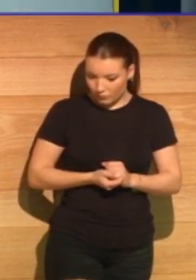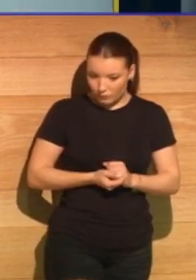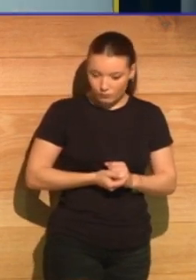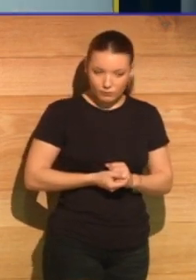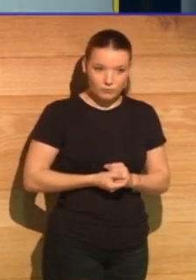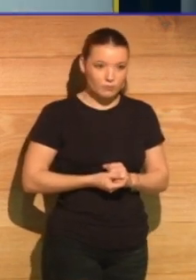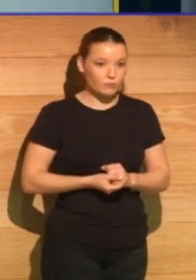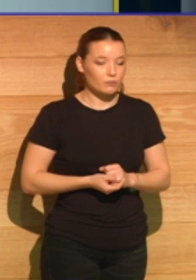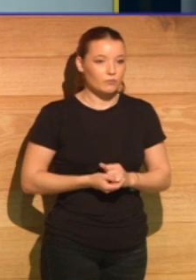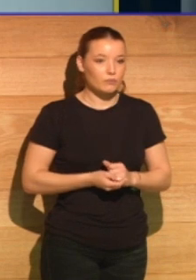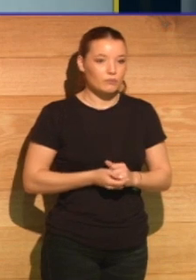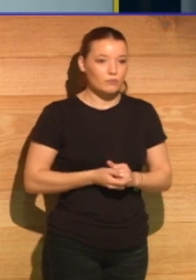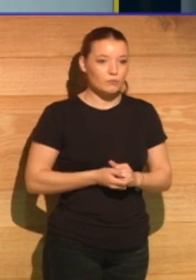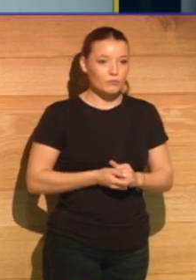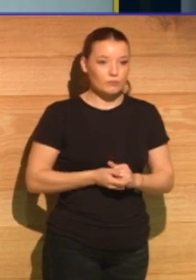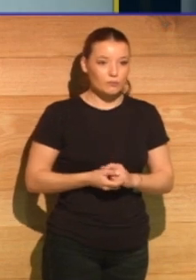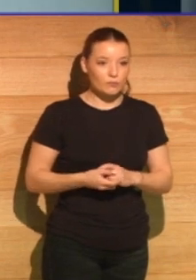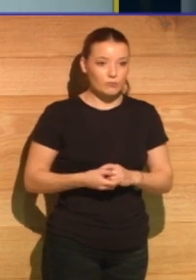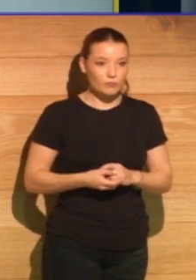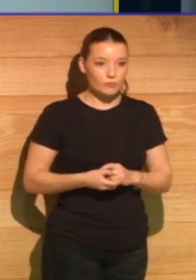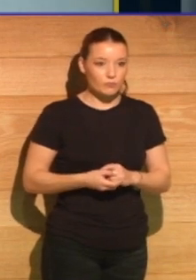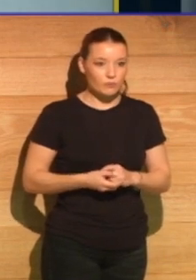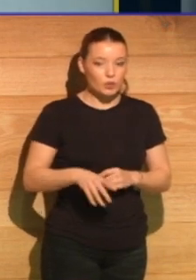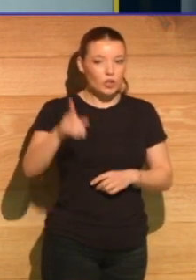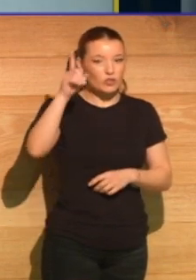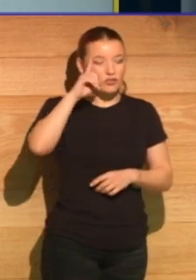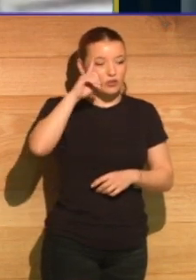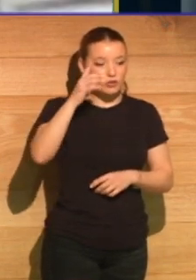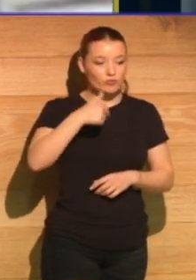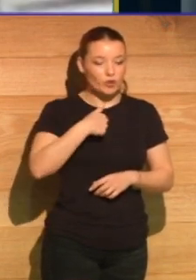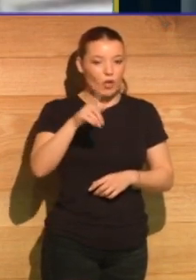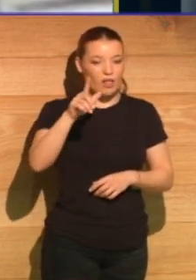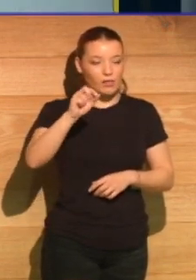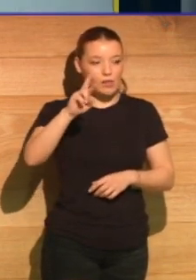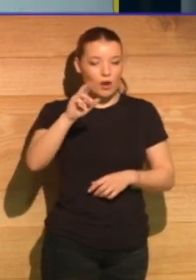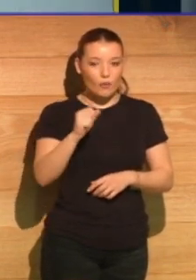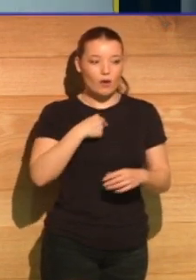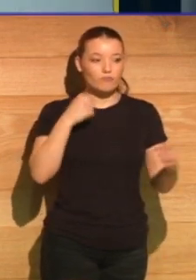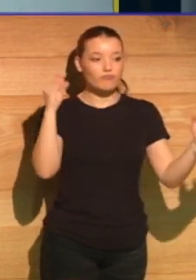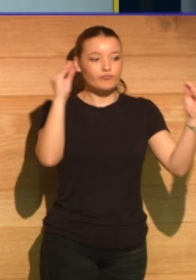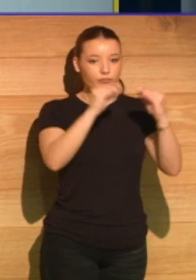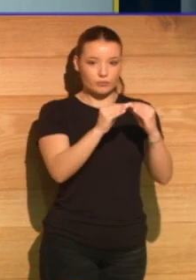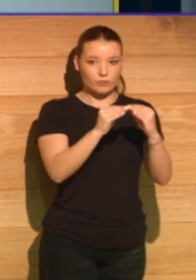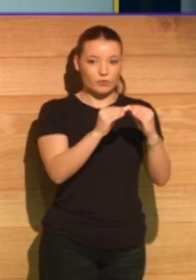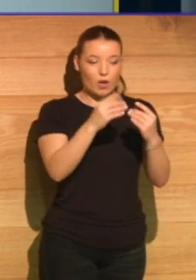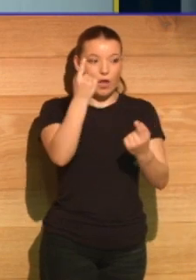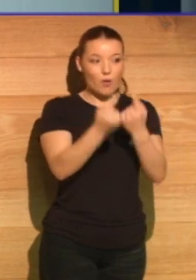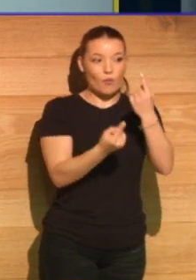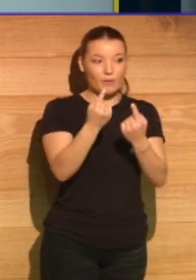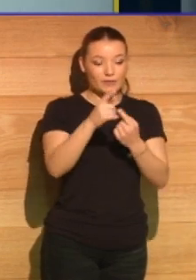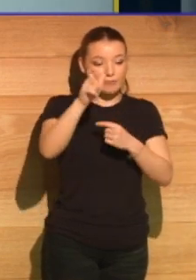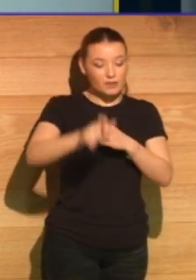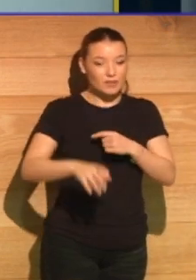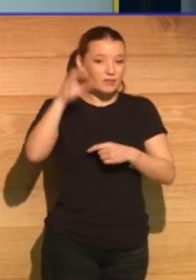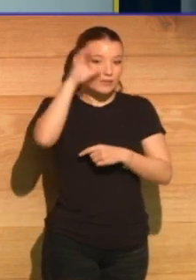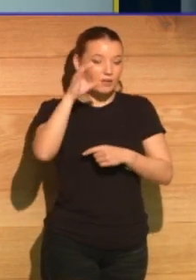no sé si yo estoy de acuerdo con Laura en que a veces se nos clasifica a los de ciencias como que